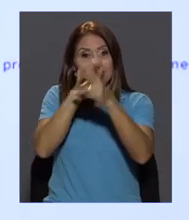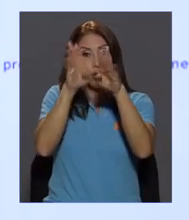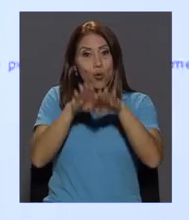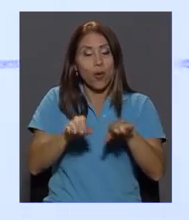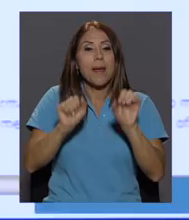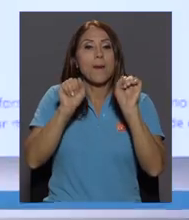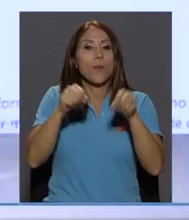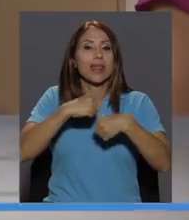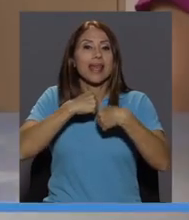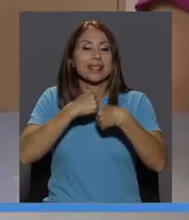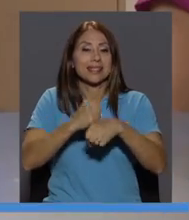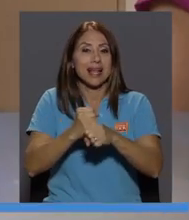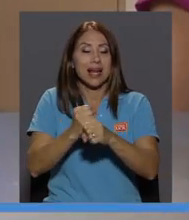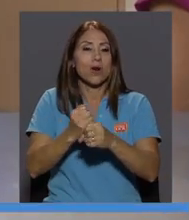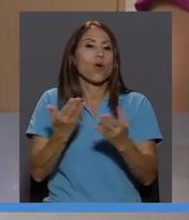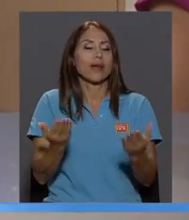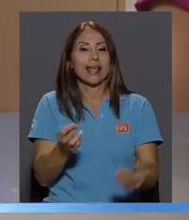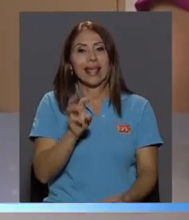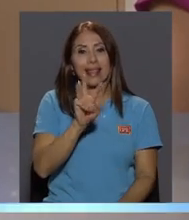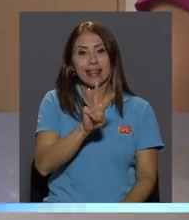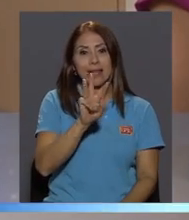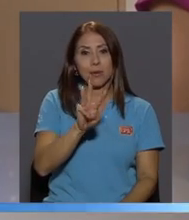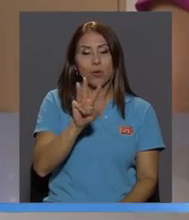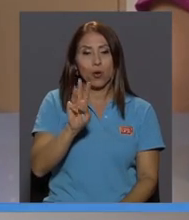web, puede visitar la dirección